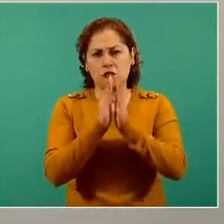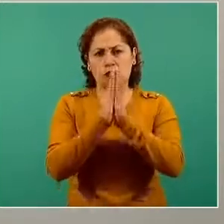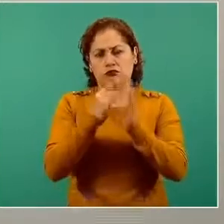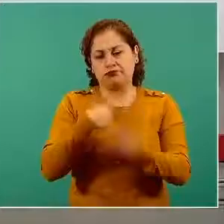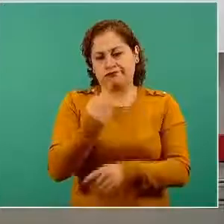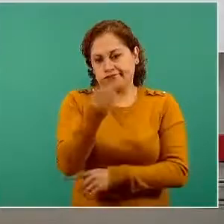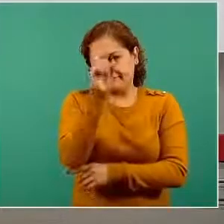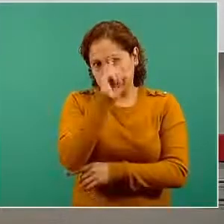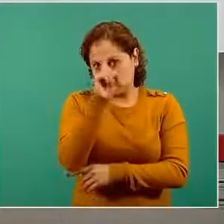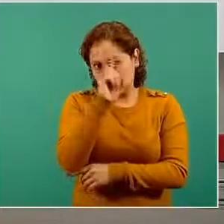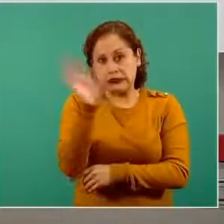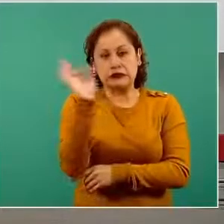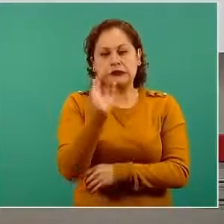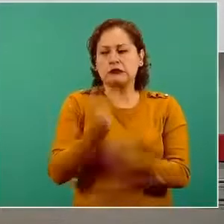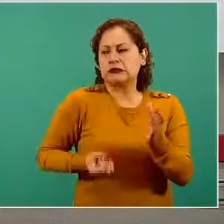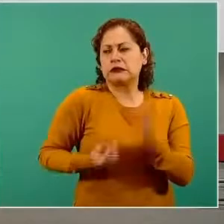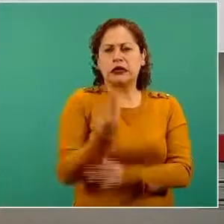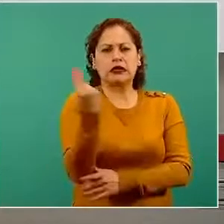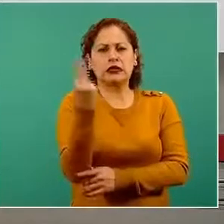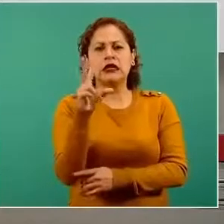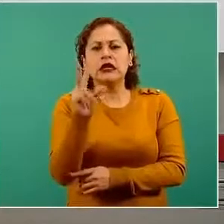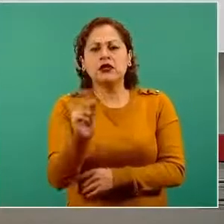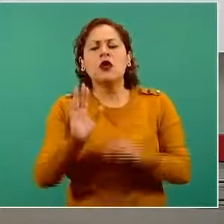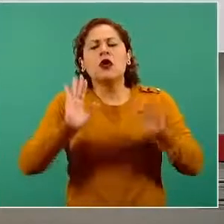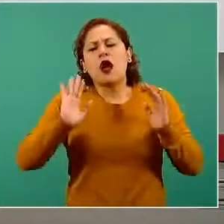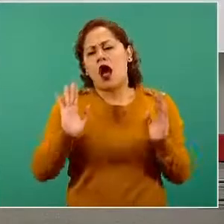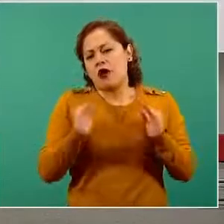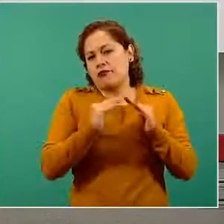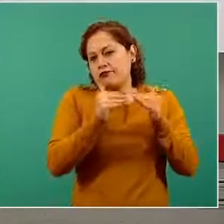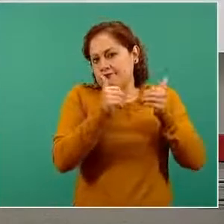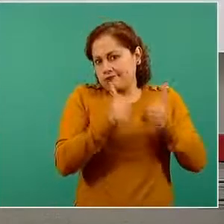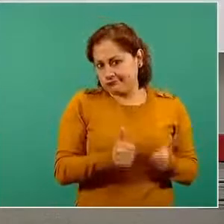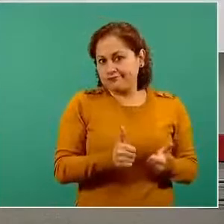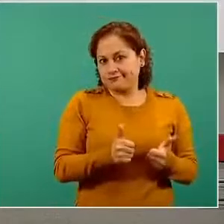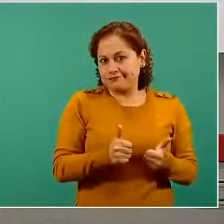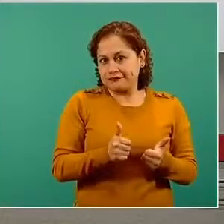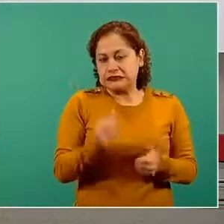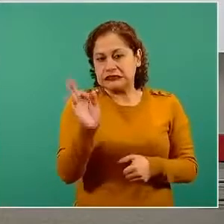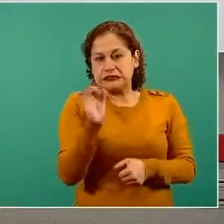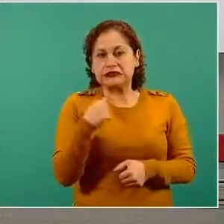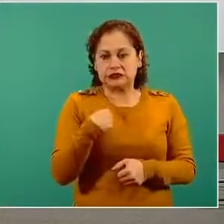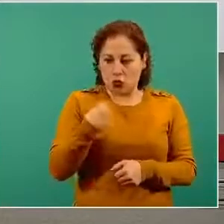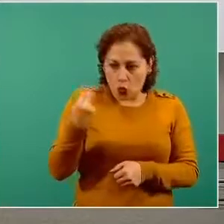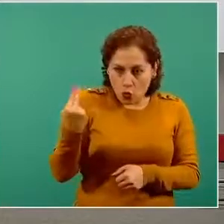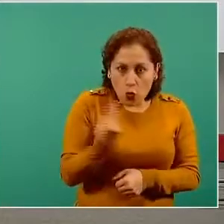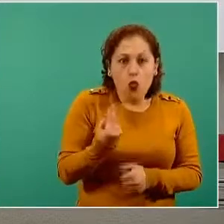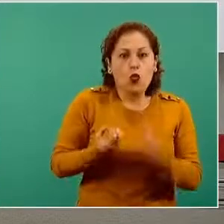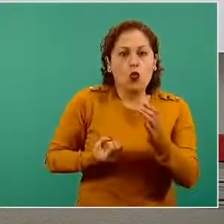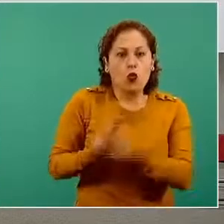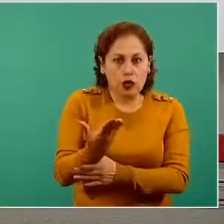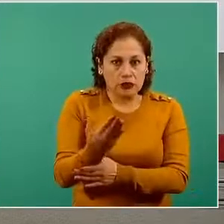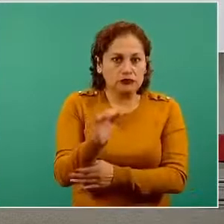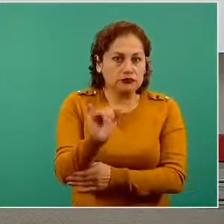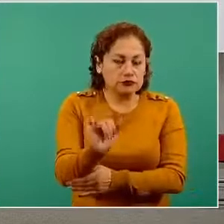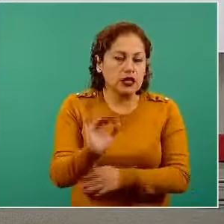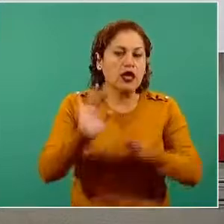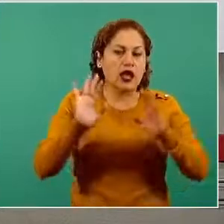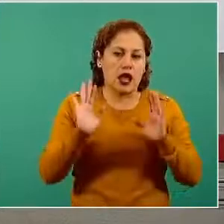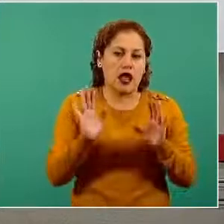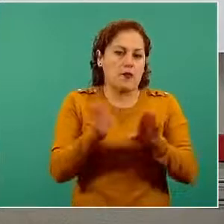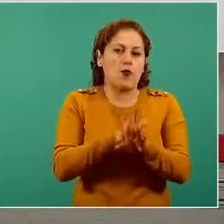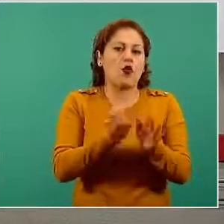esencial tener que salir del domicilio a realizar actividades recreativas o de otra